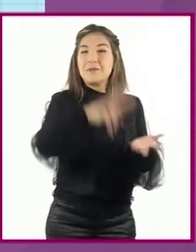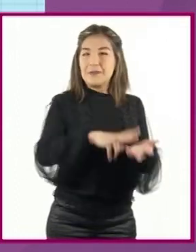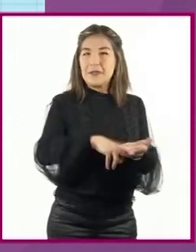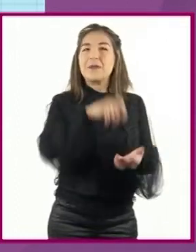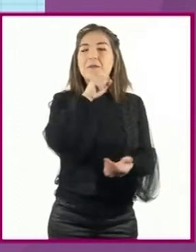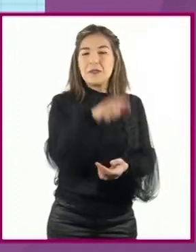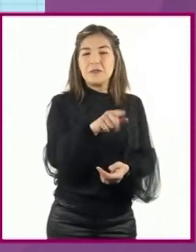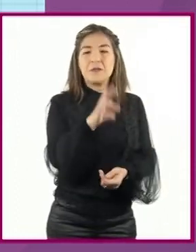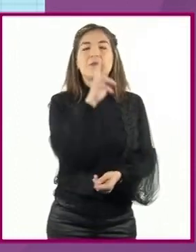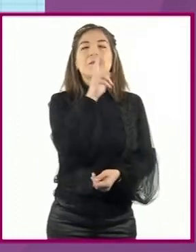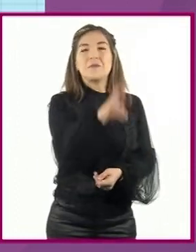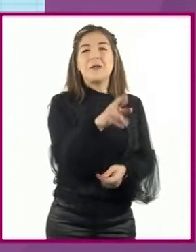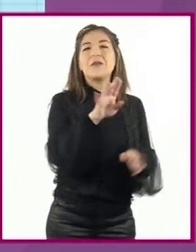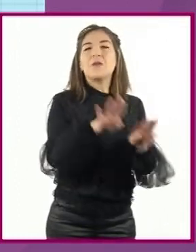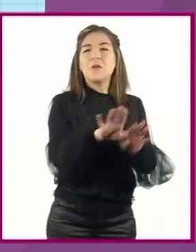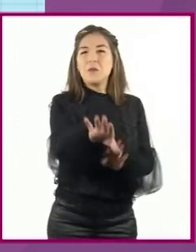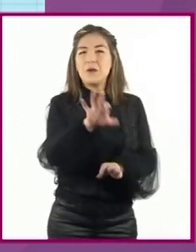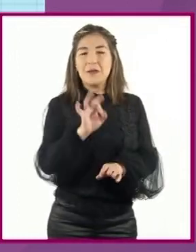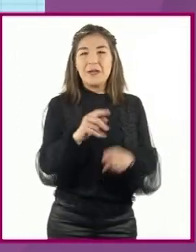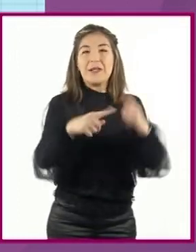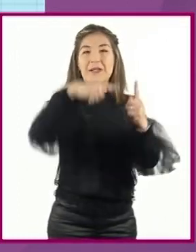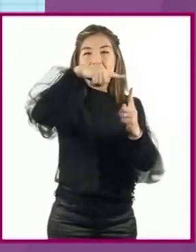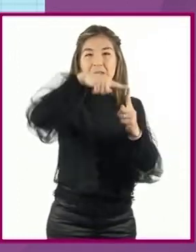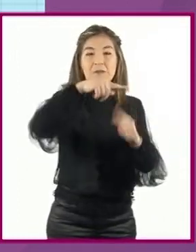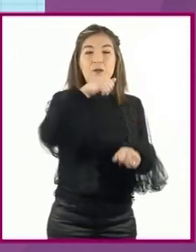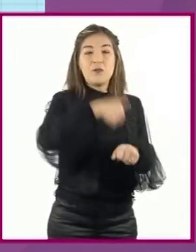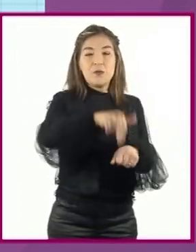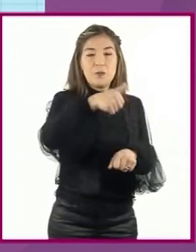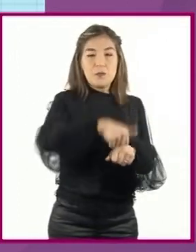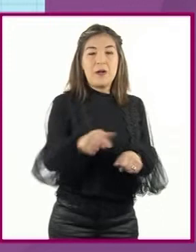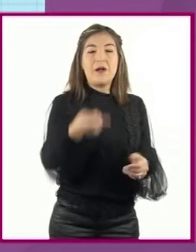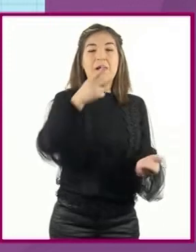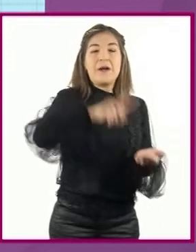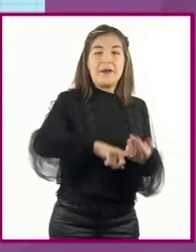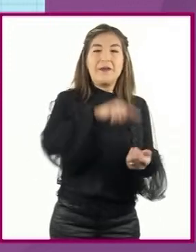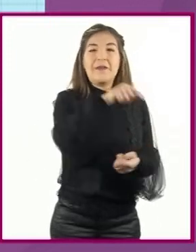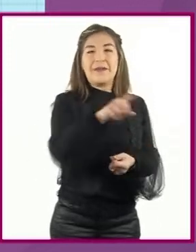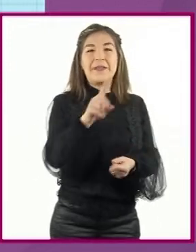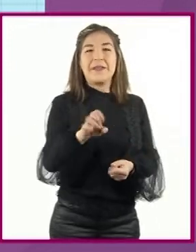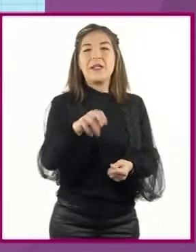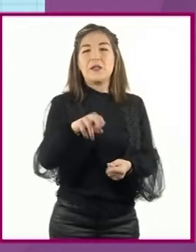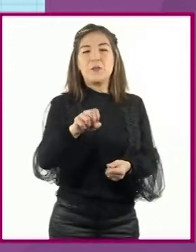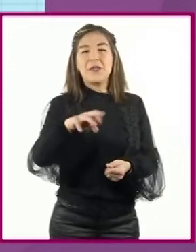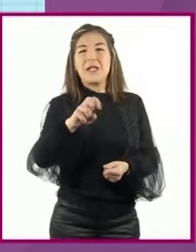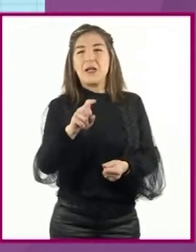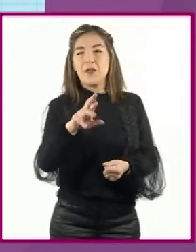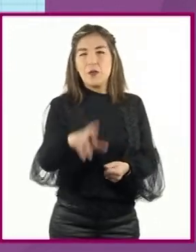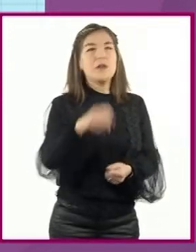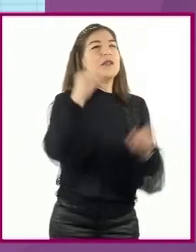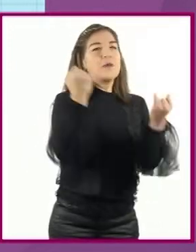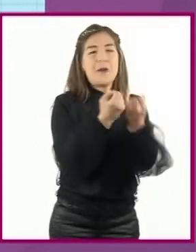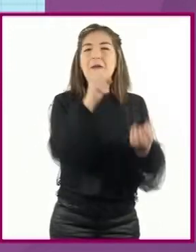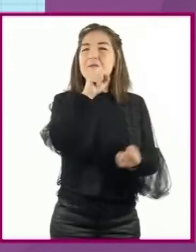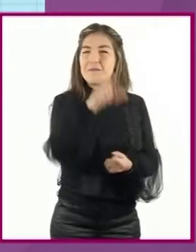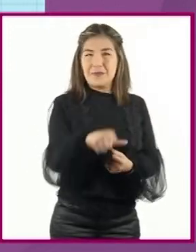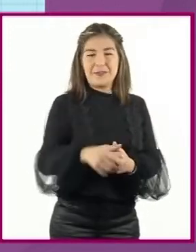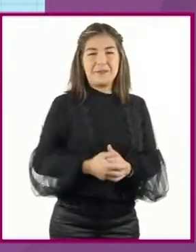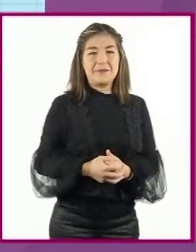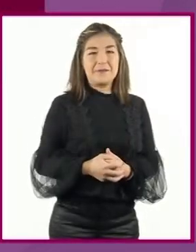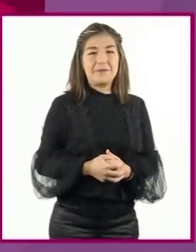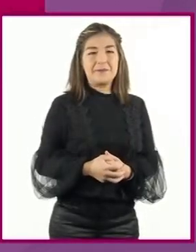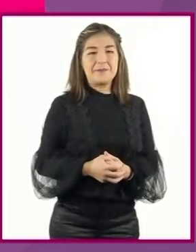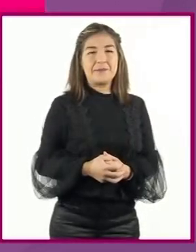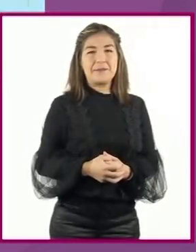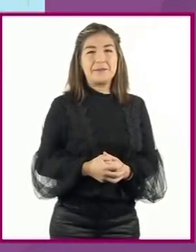los resultados que se obtienen al dividir el numerador entre el denominador también son iguales.